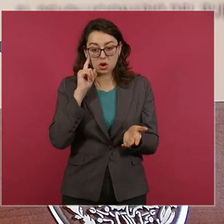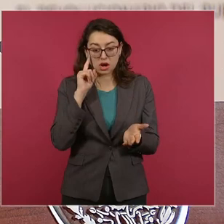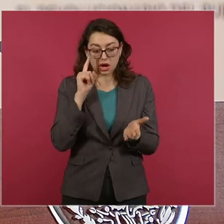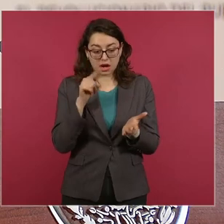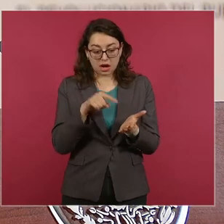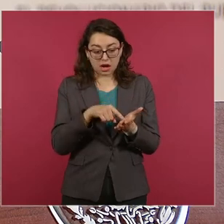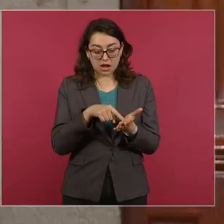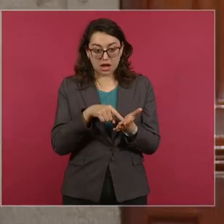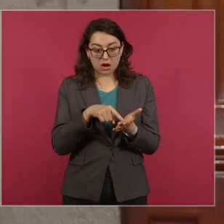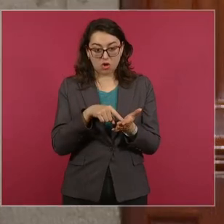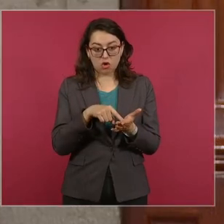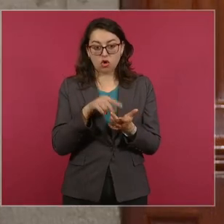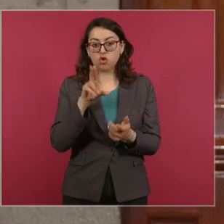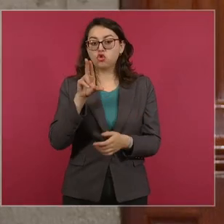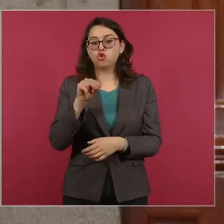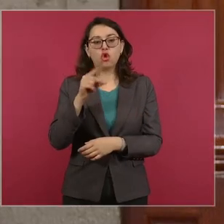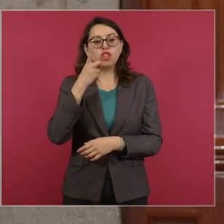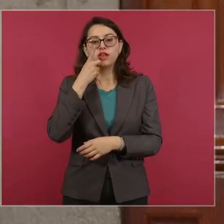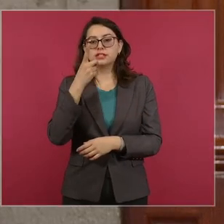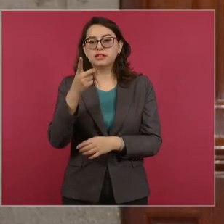no decir adiós a la esperanza